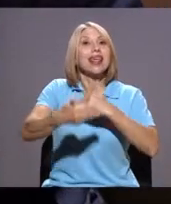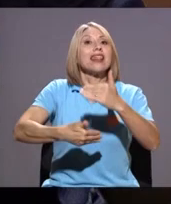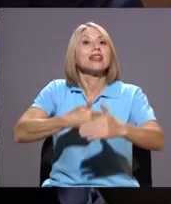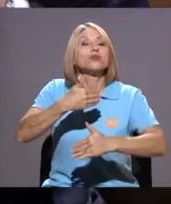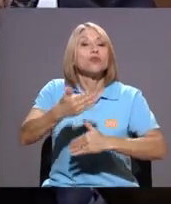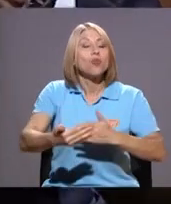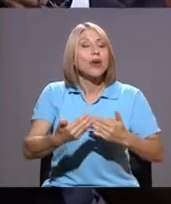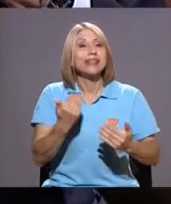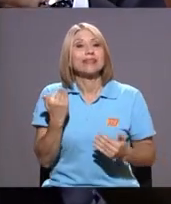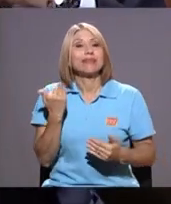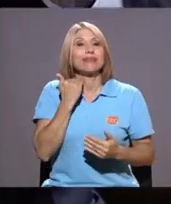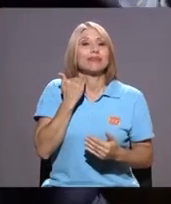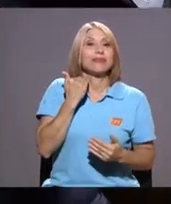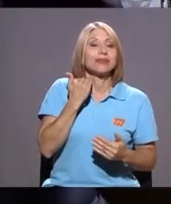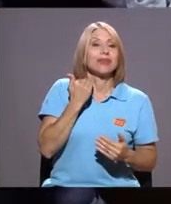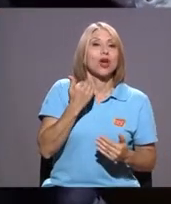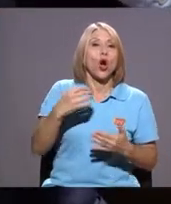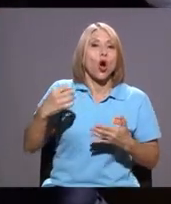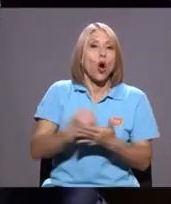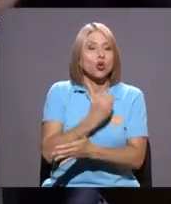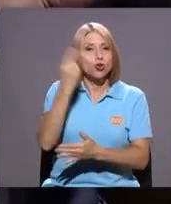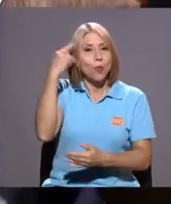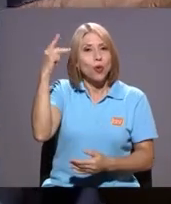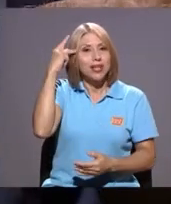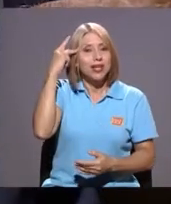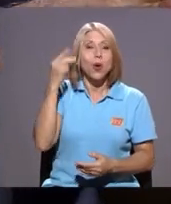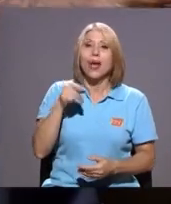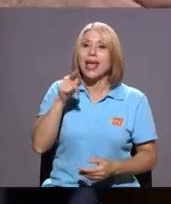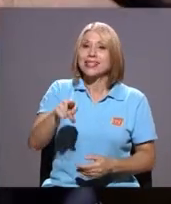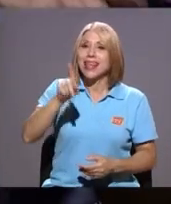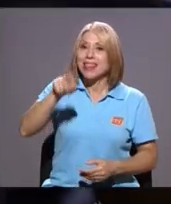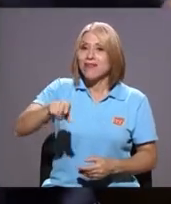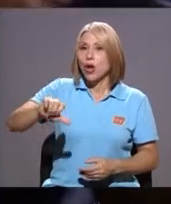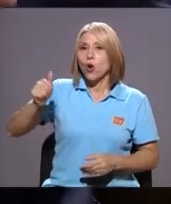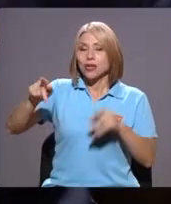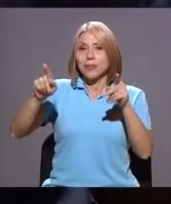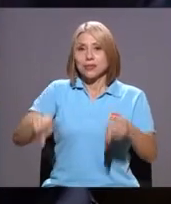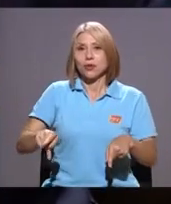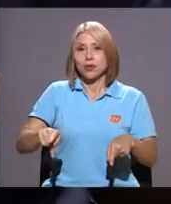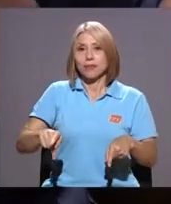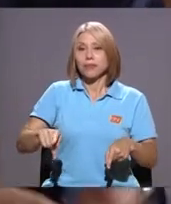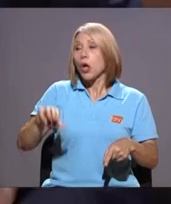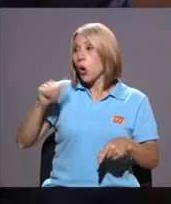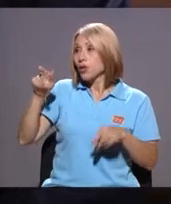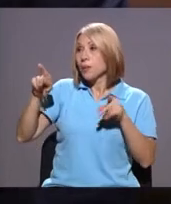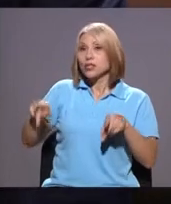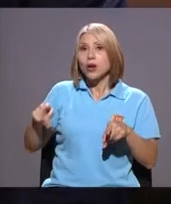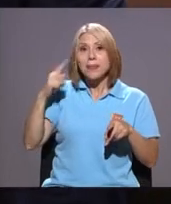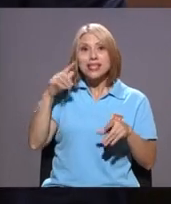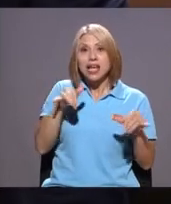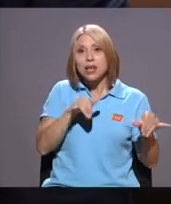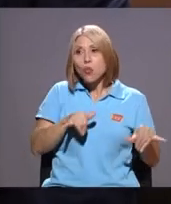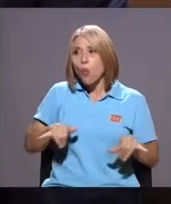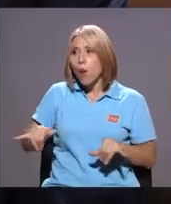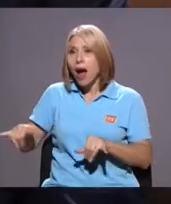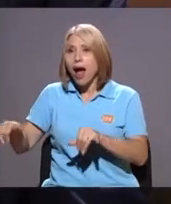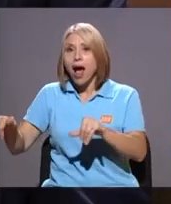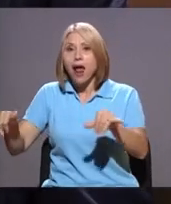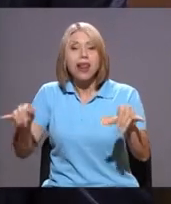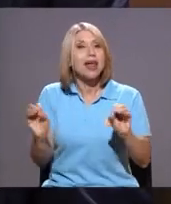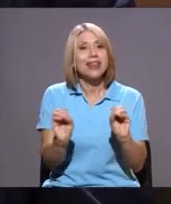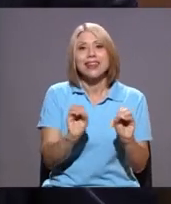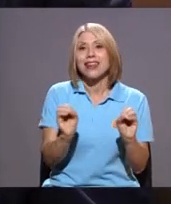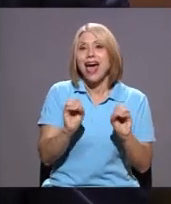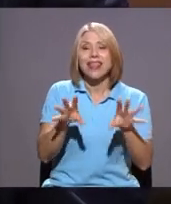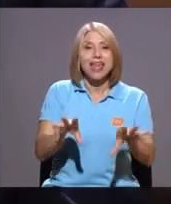a mí sino que ese costo político lo tiene que tomar otro y como el resto piensa igual nadie asume el costo